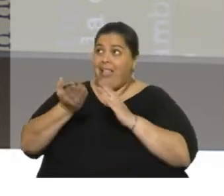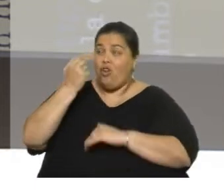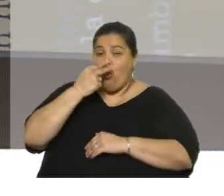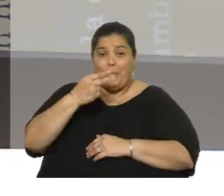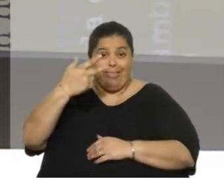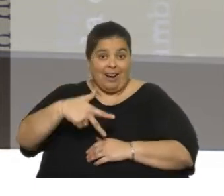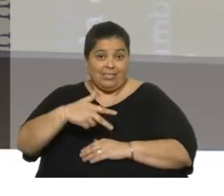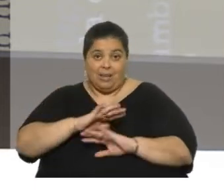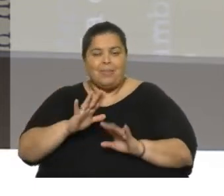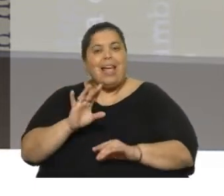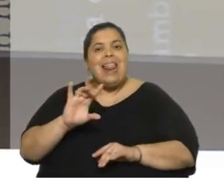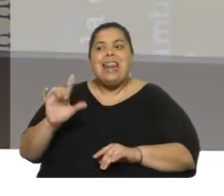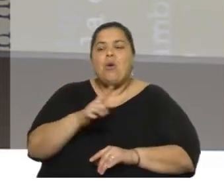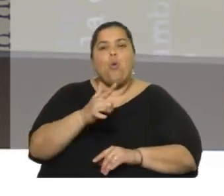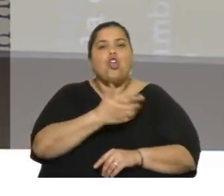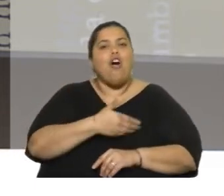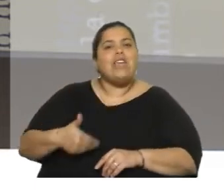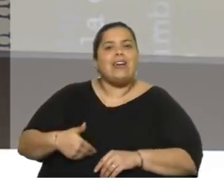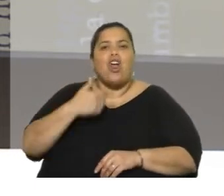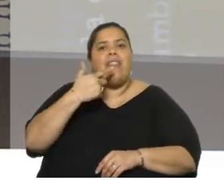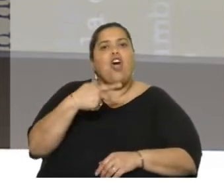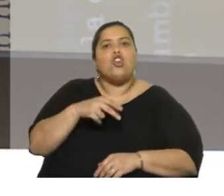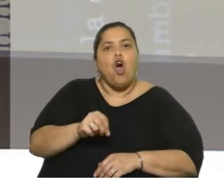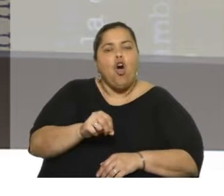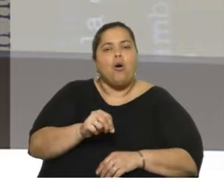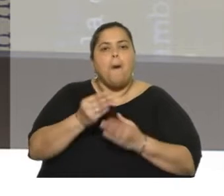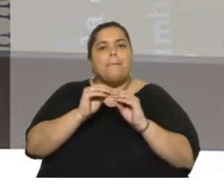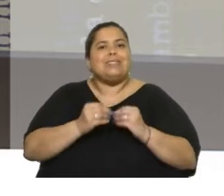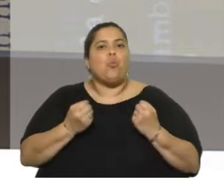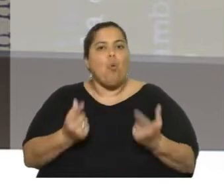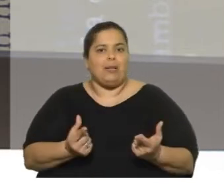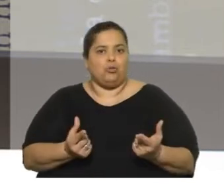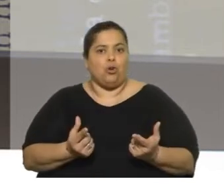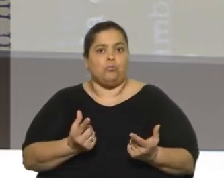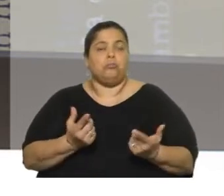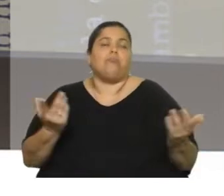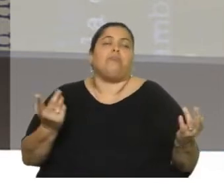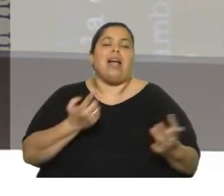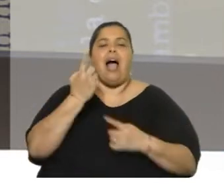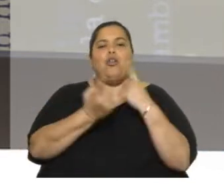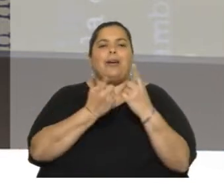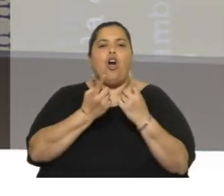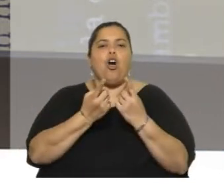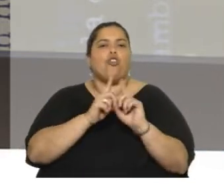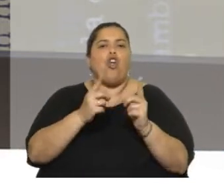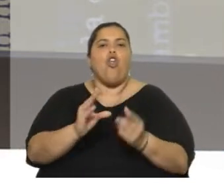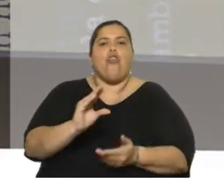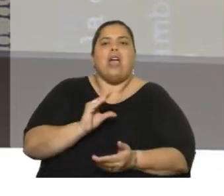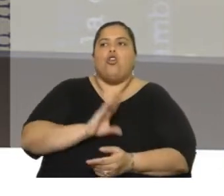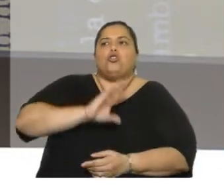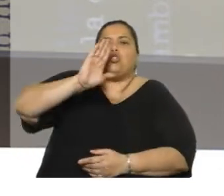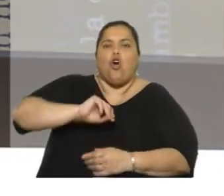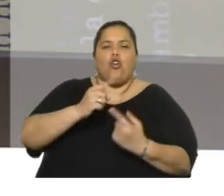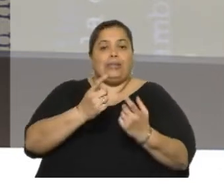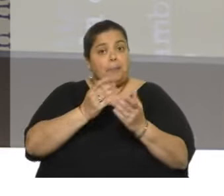2013, y ningún gobierno le negó a la UTEC su presupuesto. Quizás no todo lo que la UTEC precisaba, pero sí hemos tenido un presupuesto